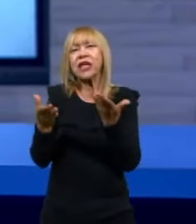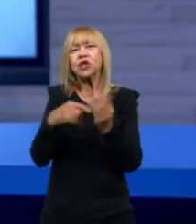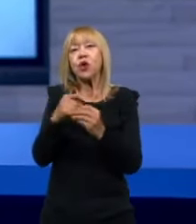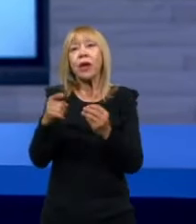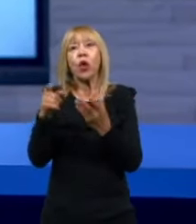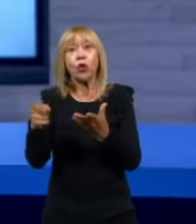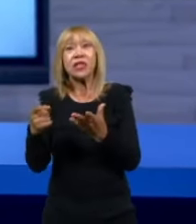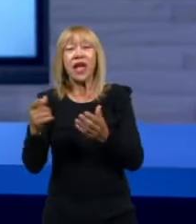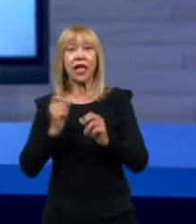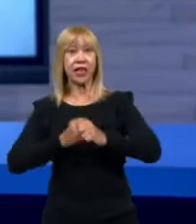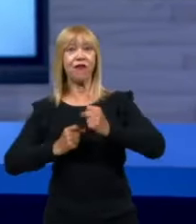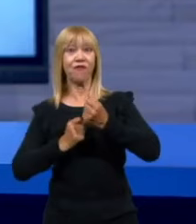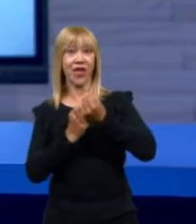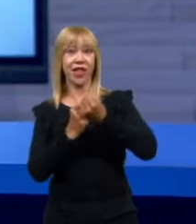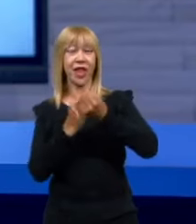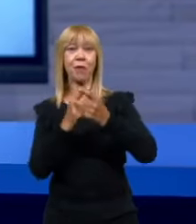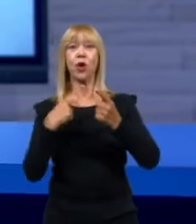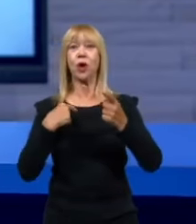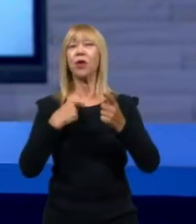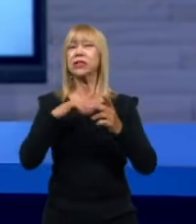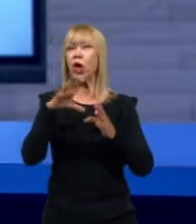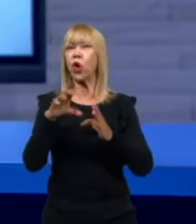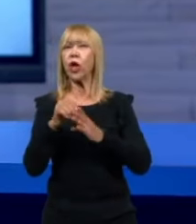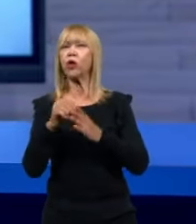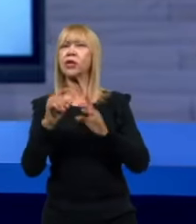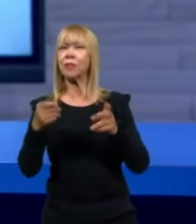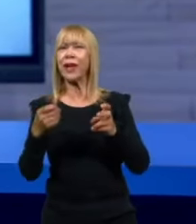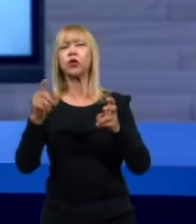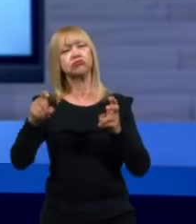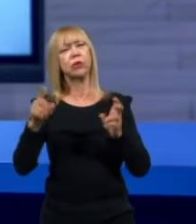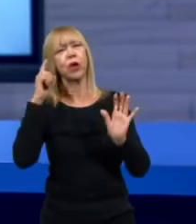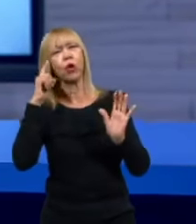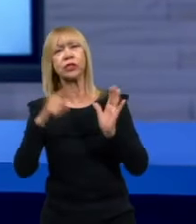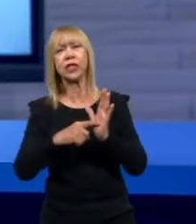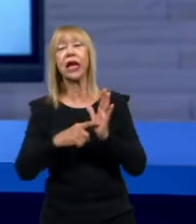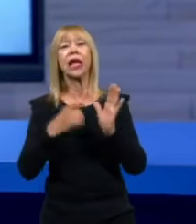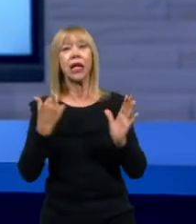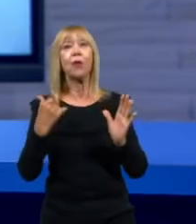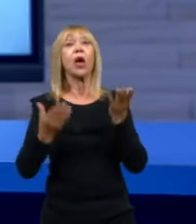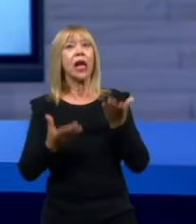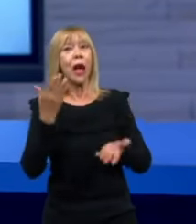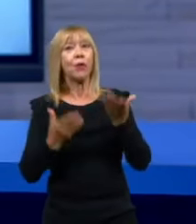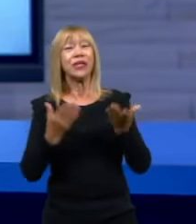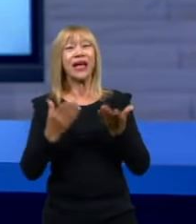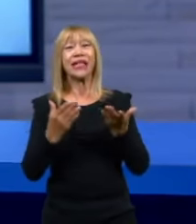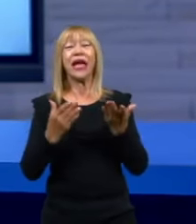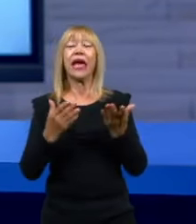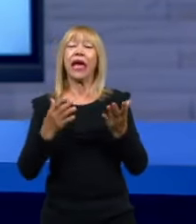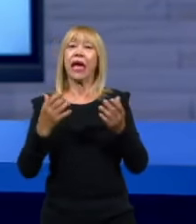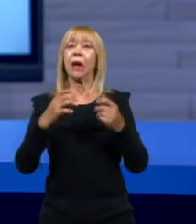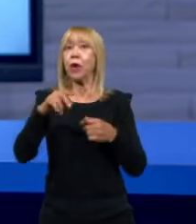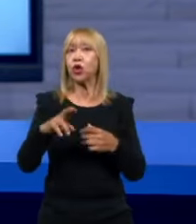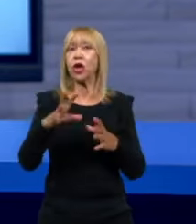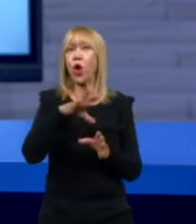fórmula que usted defiende, pero en ese sentido le quiero incluir 2 aspectos a considerar. Se ha estado hablando de la posibilidad del territorio incorporado.